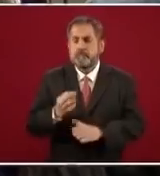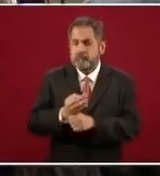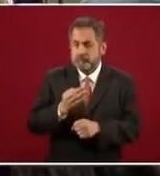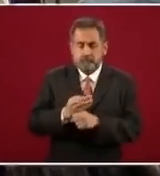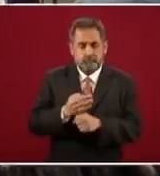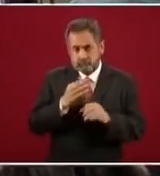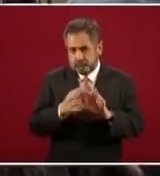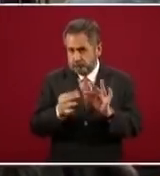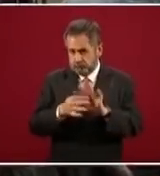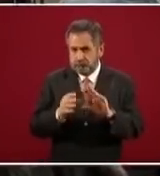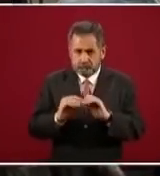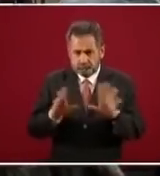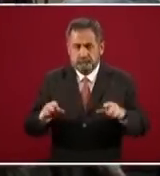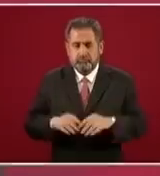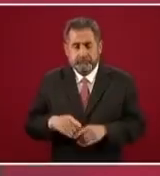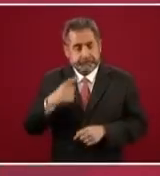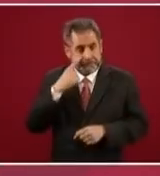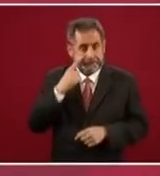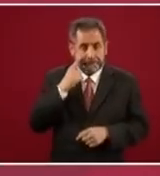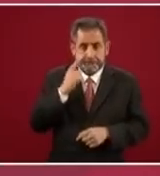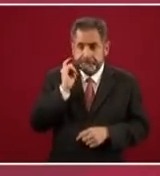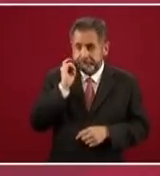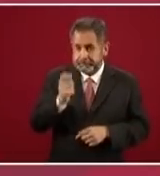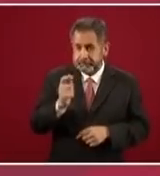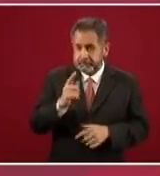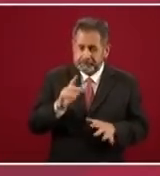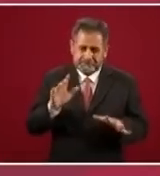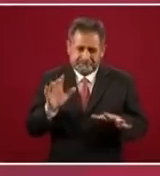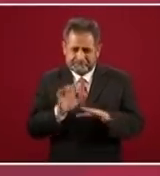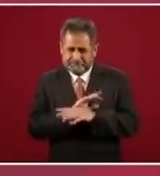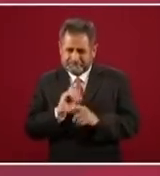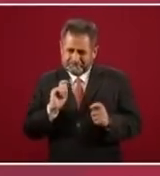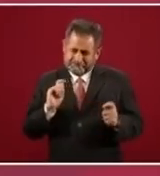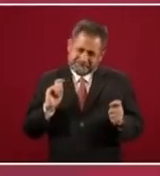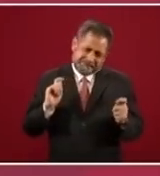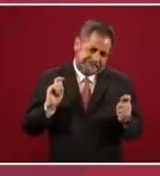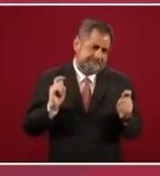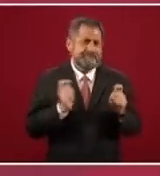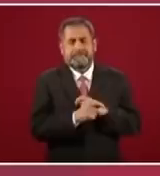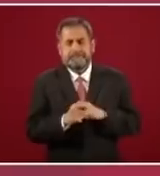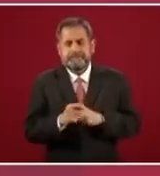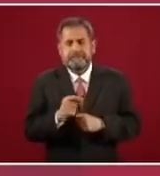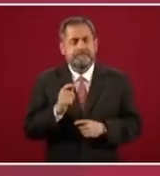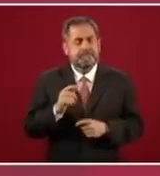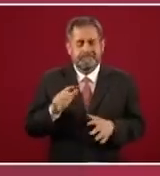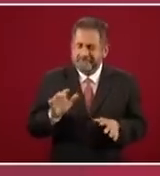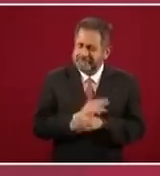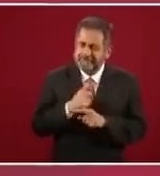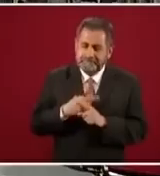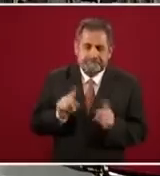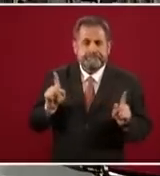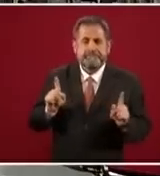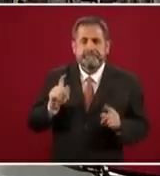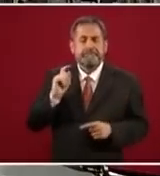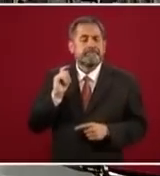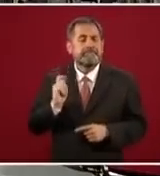lo que les comento es uno de los cambios centrales o muy, muy importantes de prácticas.